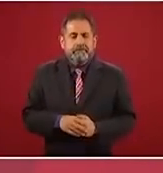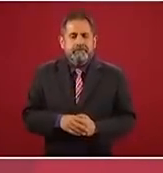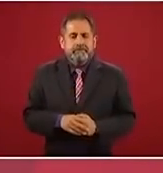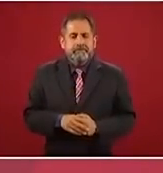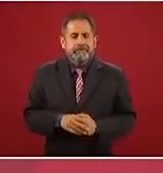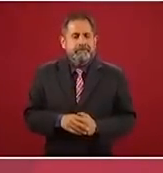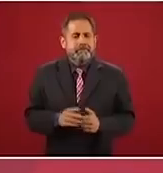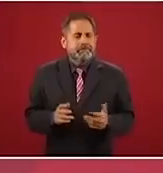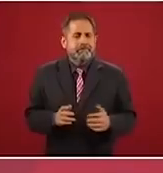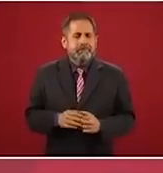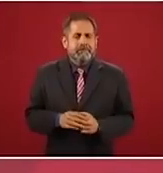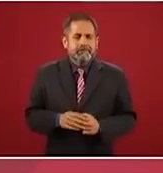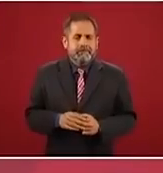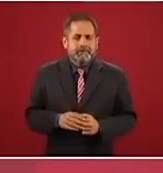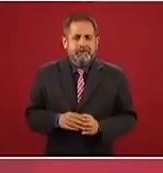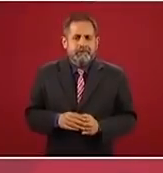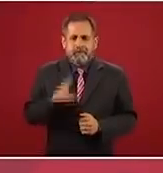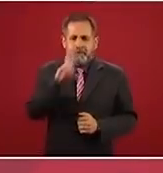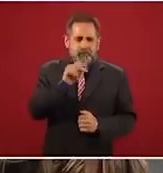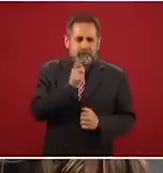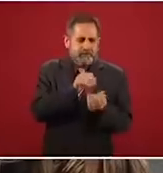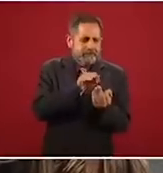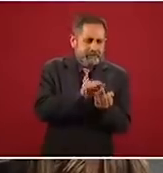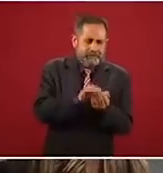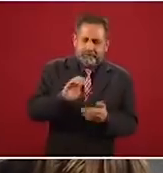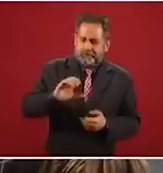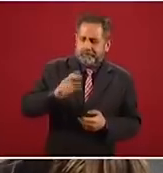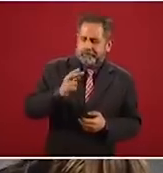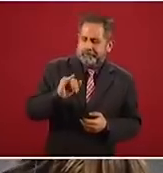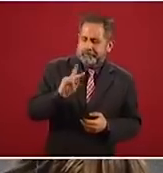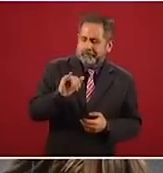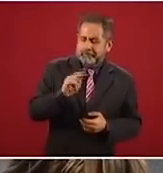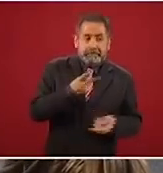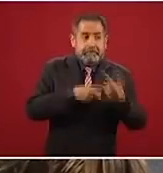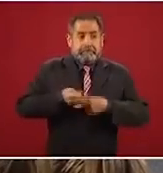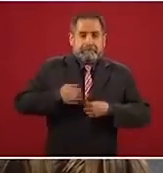no es por los tamalitos de chipilín y el chocolate,